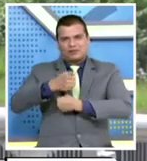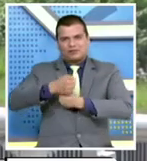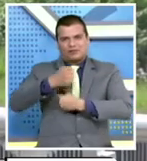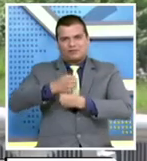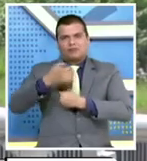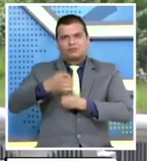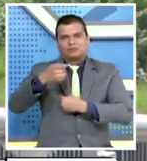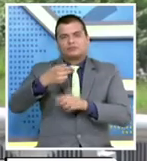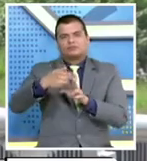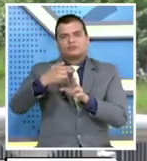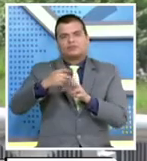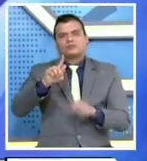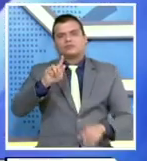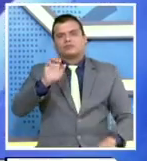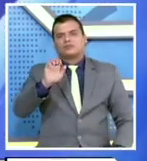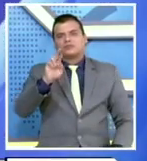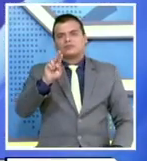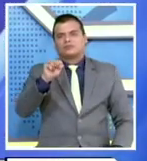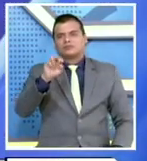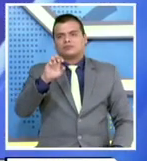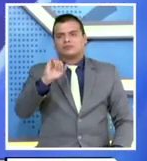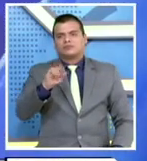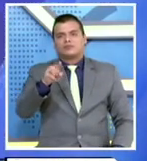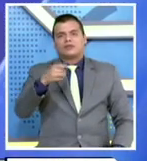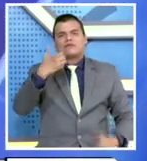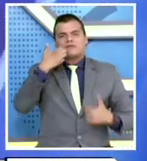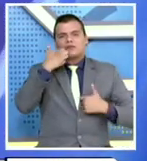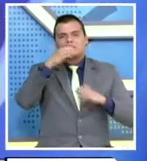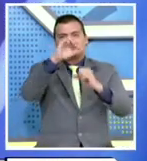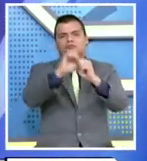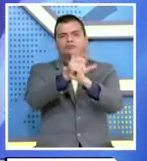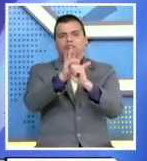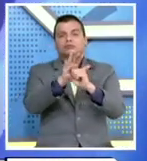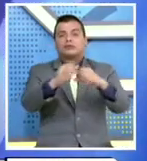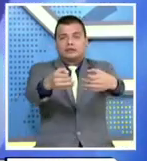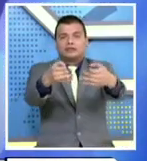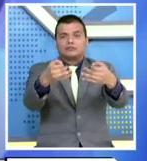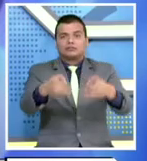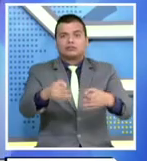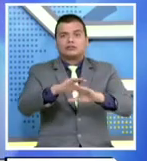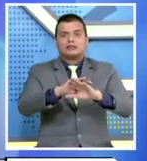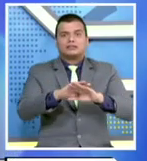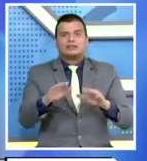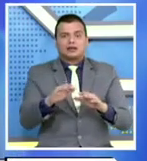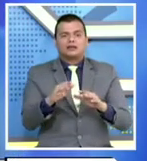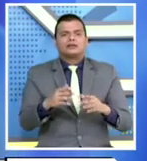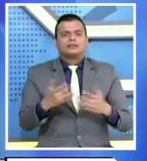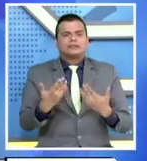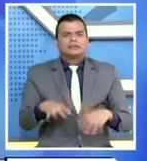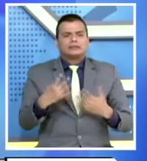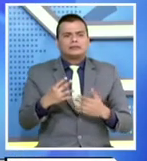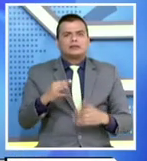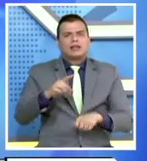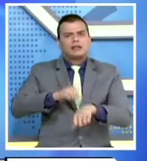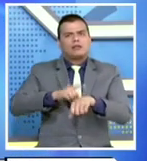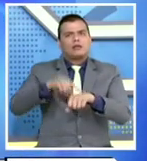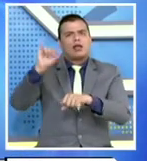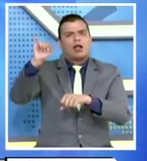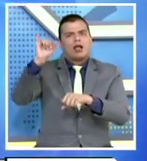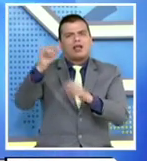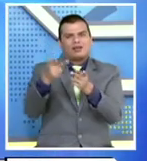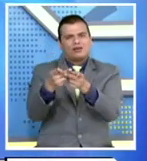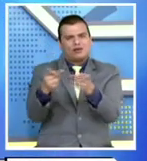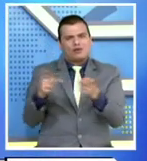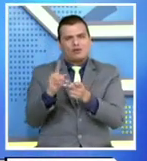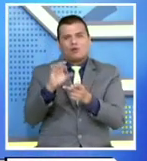caleño que se llama Ferney Cano. Fue diagnosticado con COVID-19. Pasó varios días en cuidados intensivos. Las